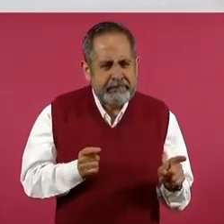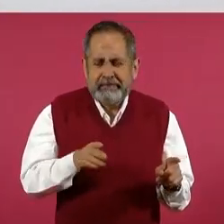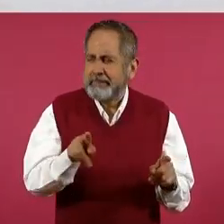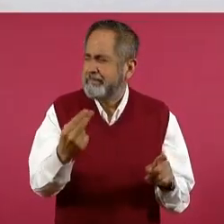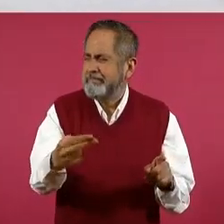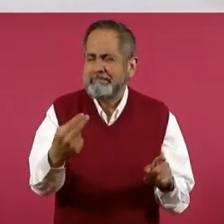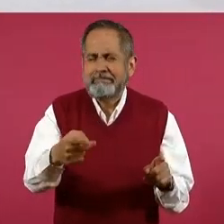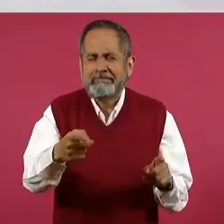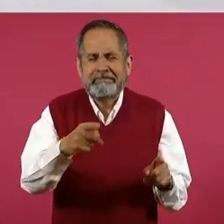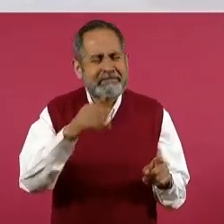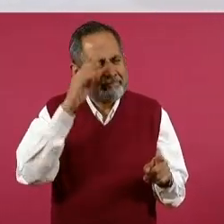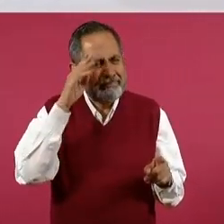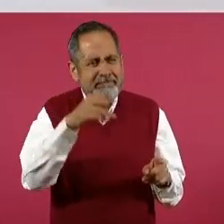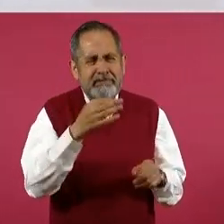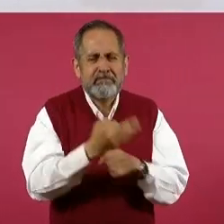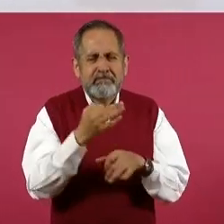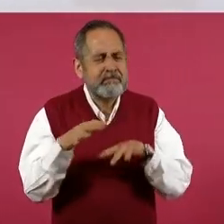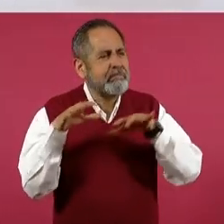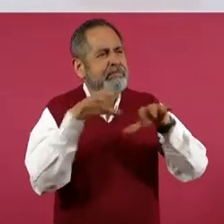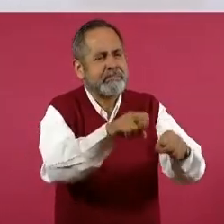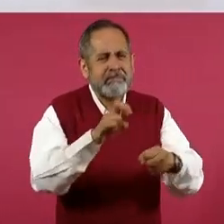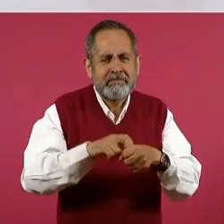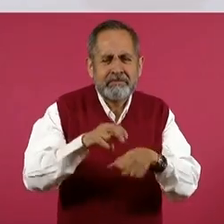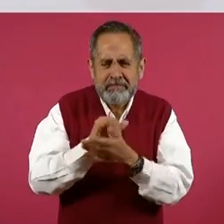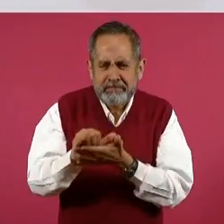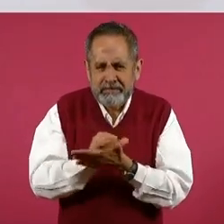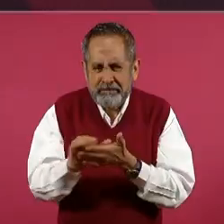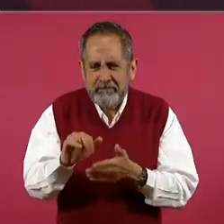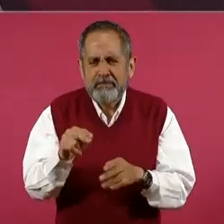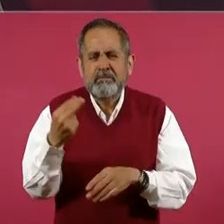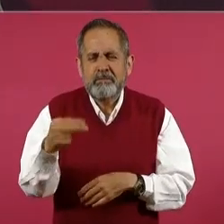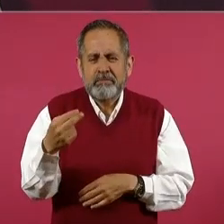¿cómo se llama el señor que está detenido allá en Nueva York?